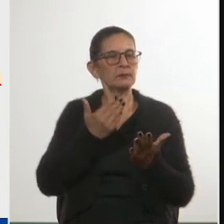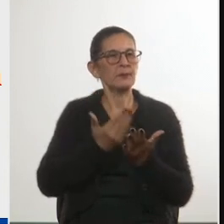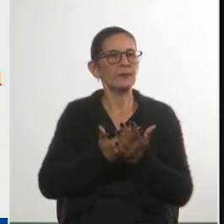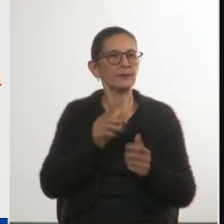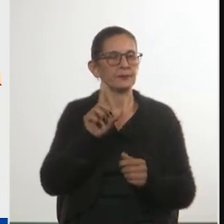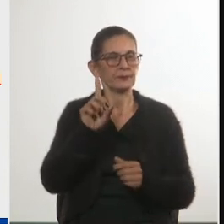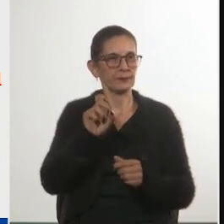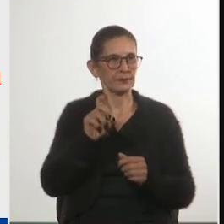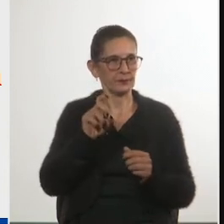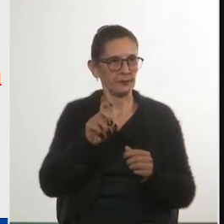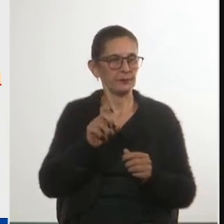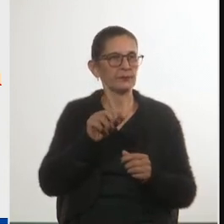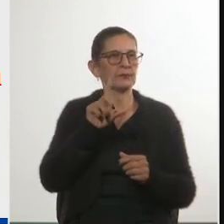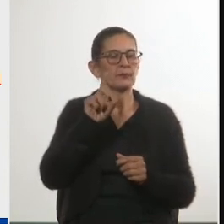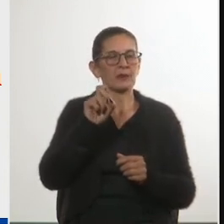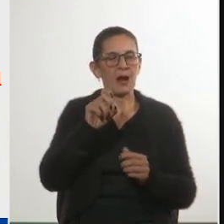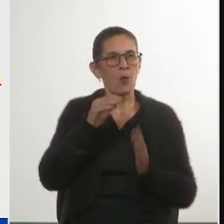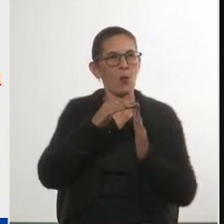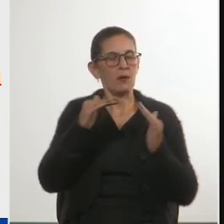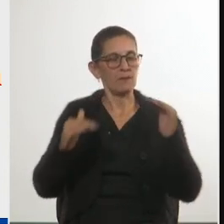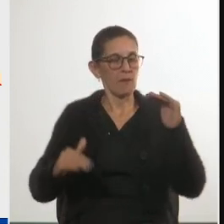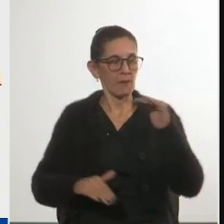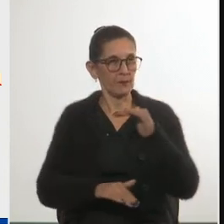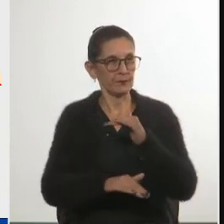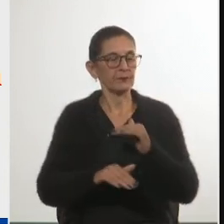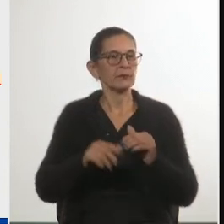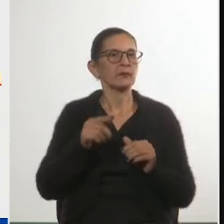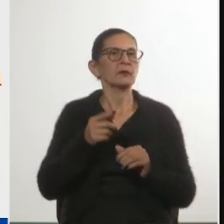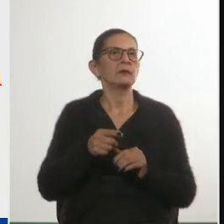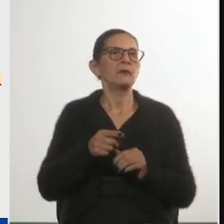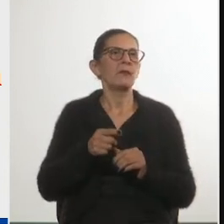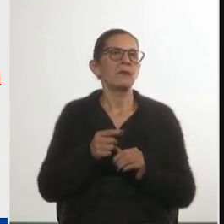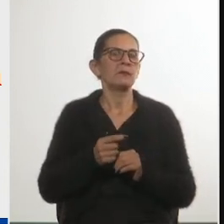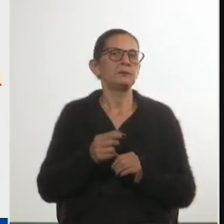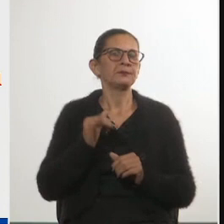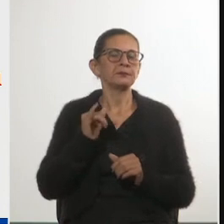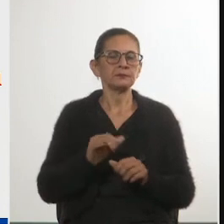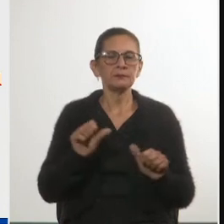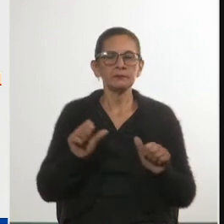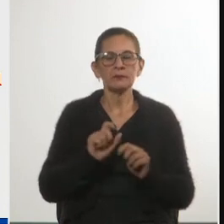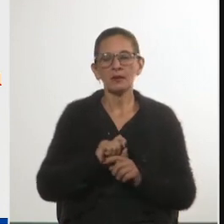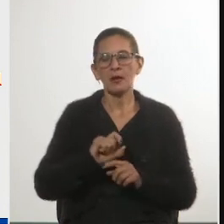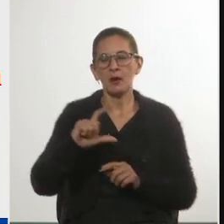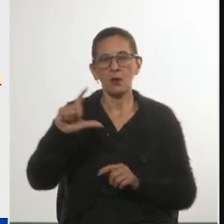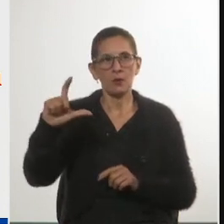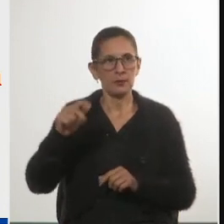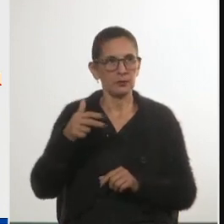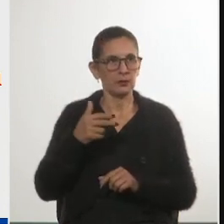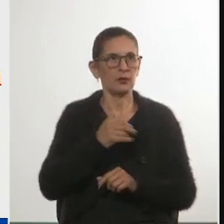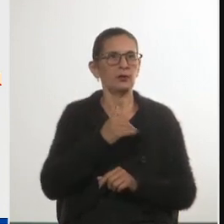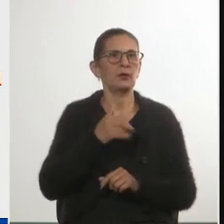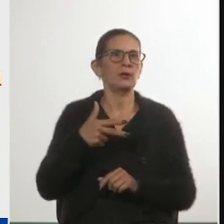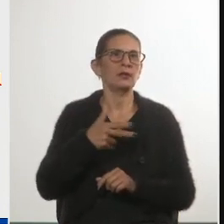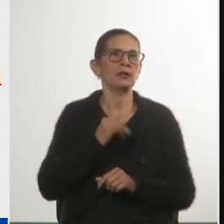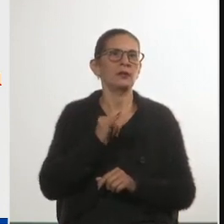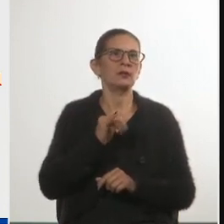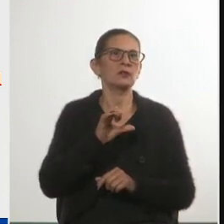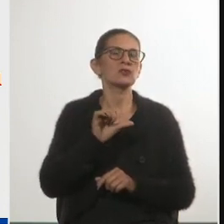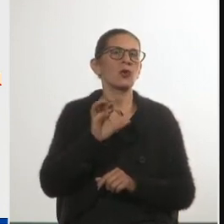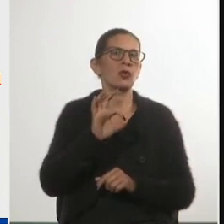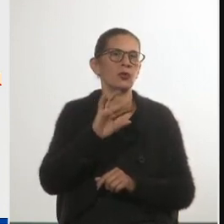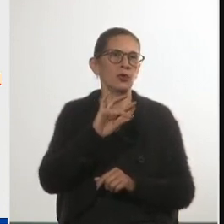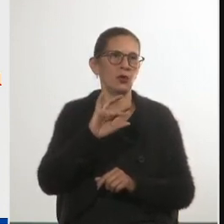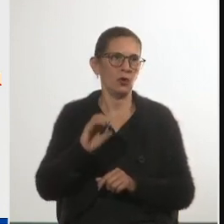agua trasvasada de aguas abajo con el consiguiente aumento de iones cloruro y sodios